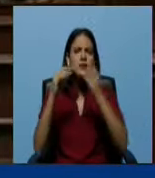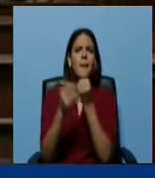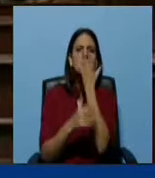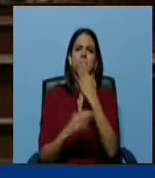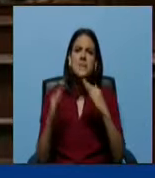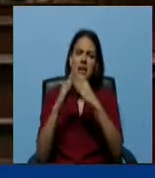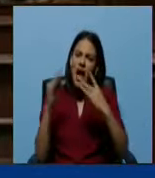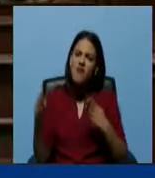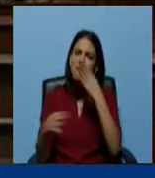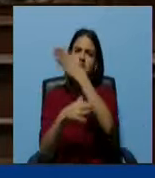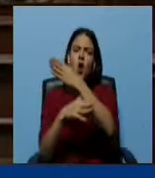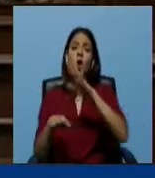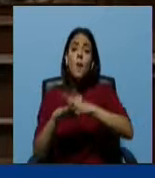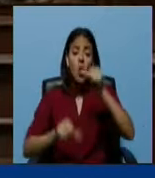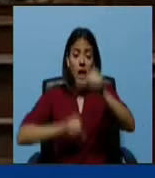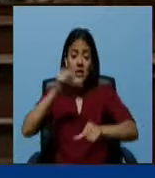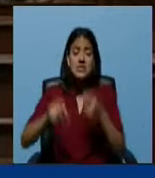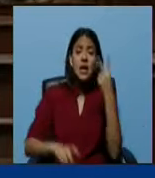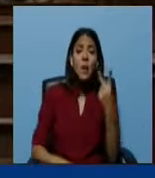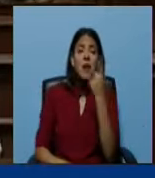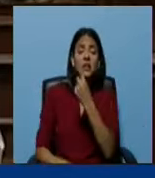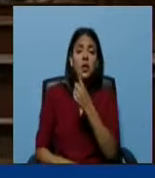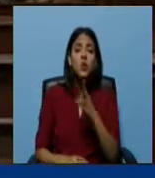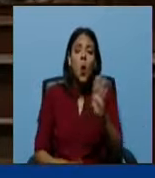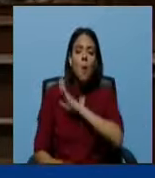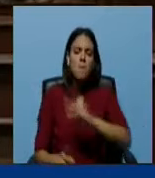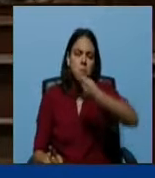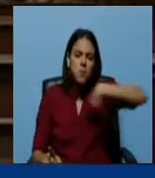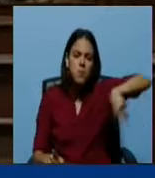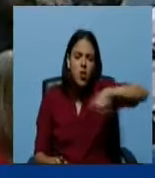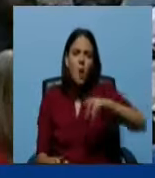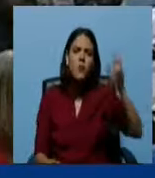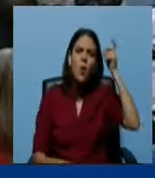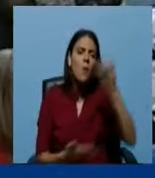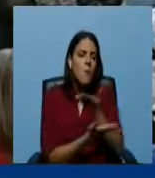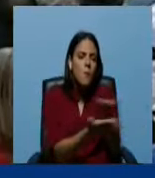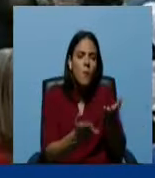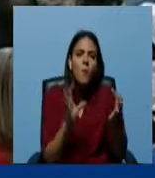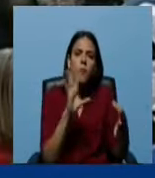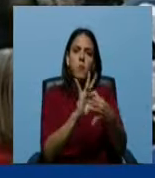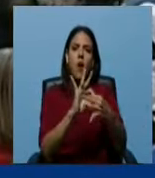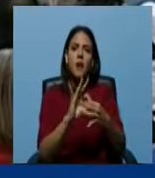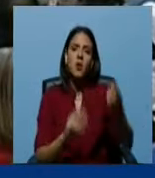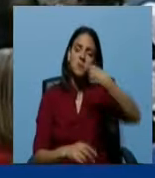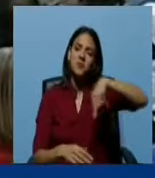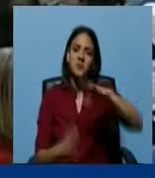el siglo XXI le pertenece a nuestro pueblo. Algo así dijo.